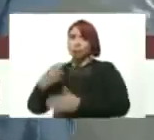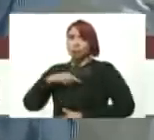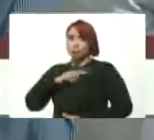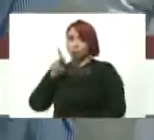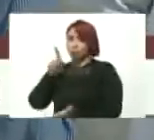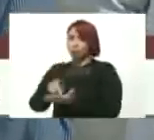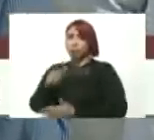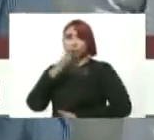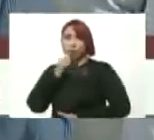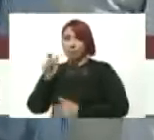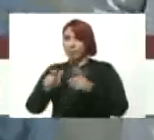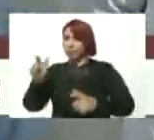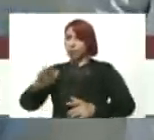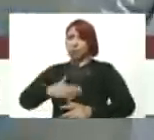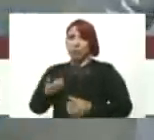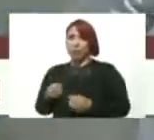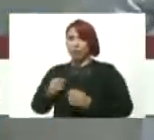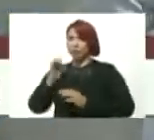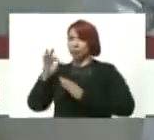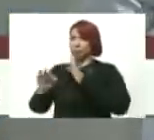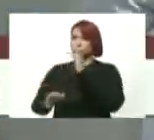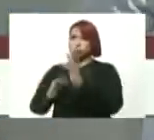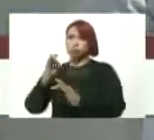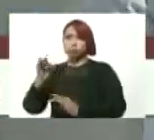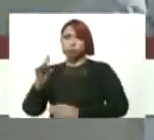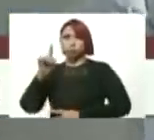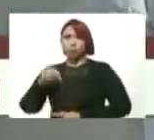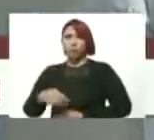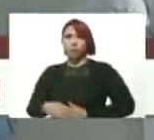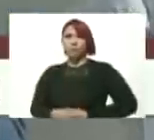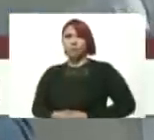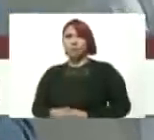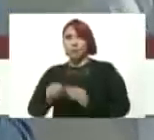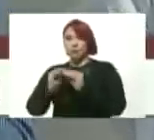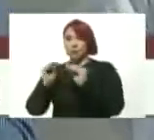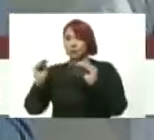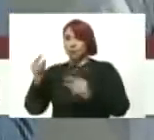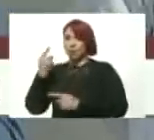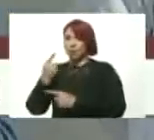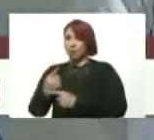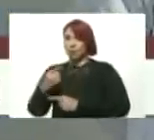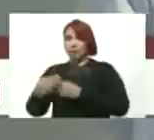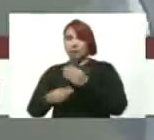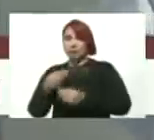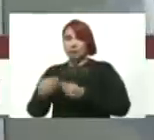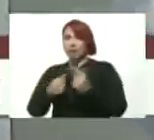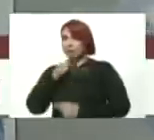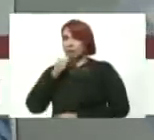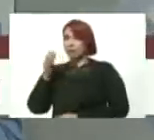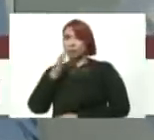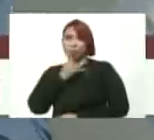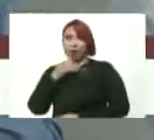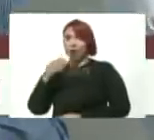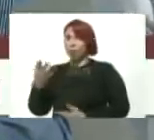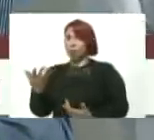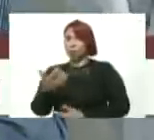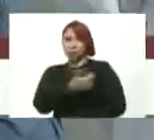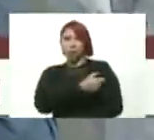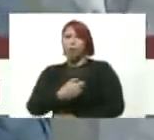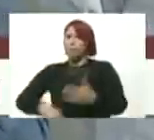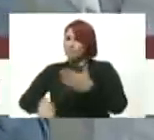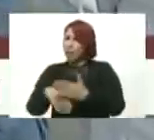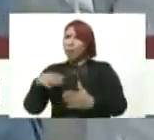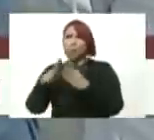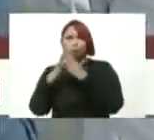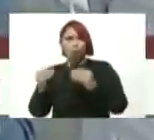haya personas que puedan contagiar y muy importante el llamado que debe hacerse a quienes no sean vacunados vamos todos a vacunar no